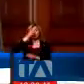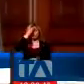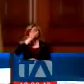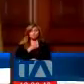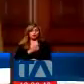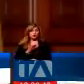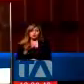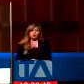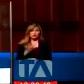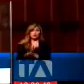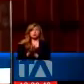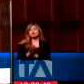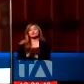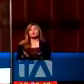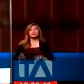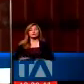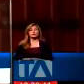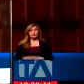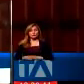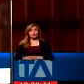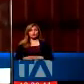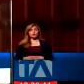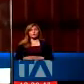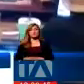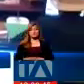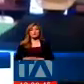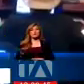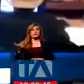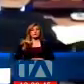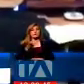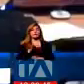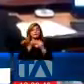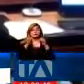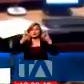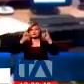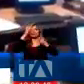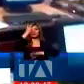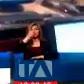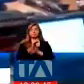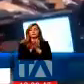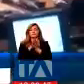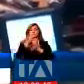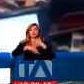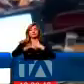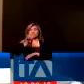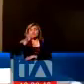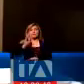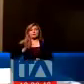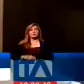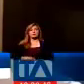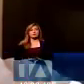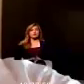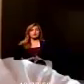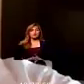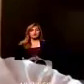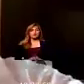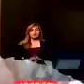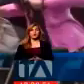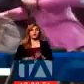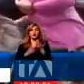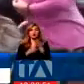no define su posición de cara al juicio político. Lo mismo pasa con los independientes, que suman 26. Tiene que analizarse